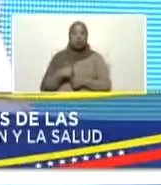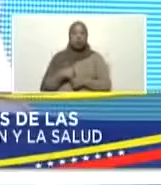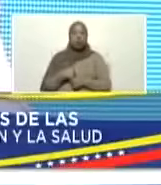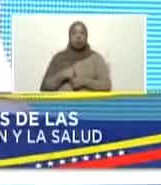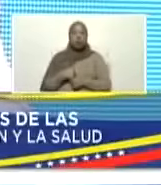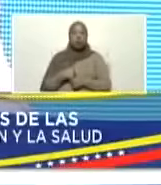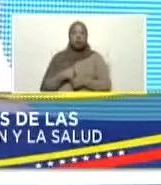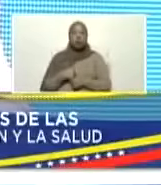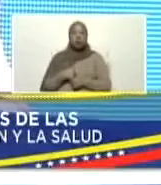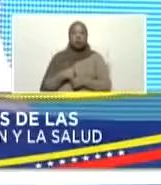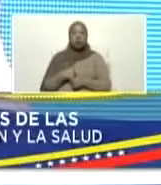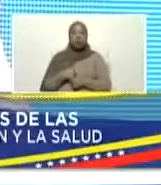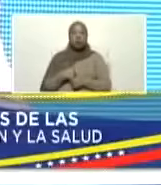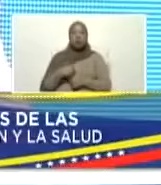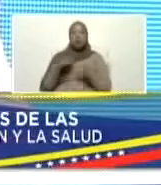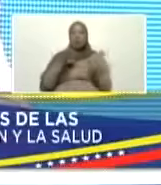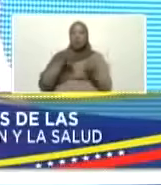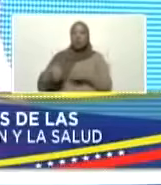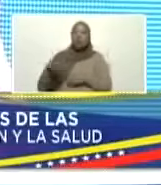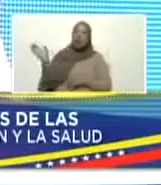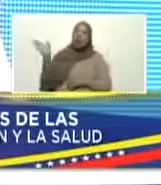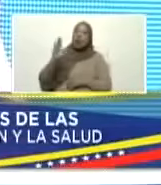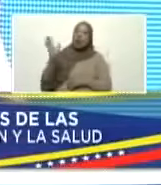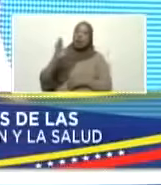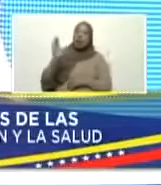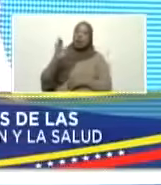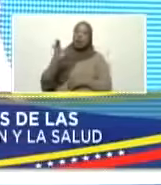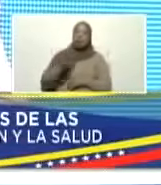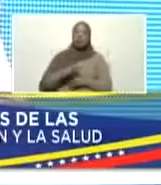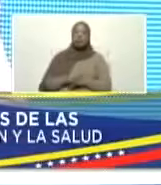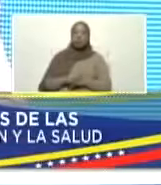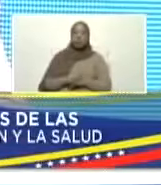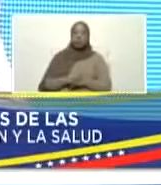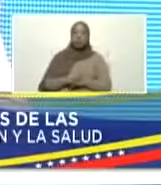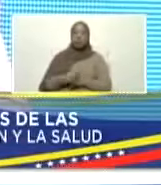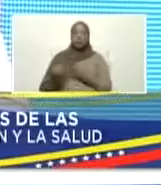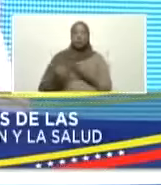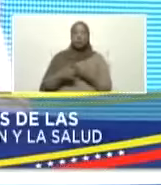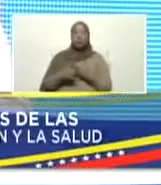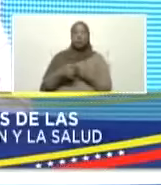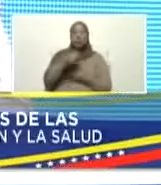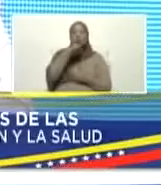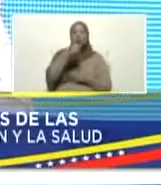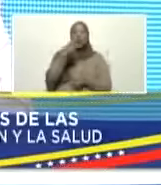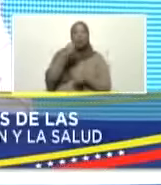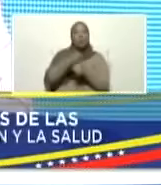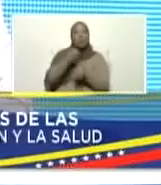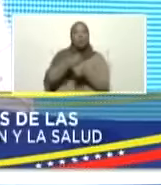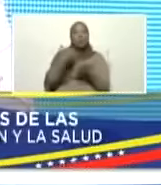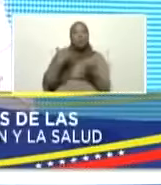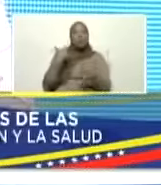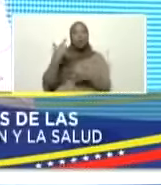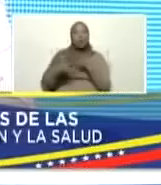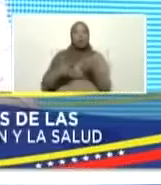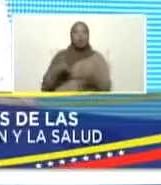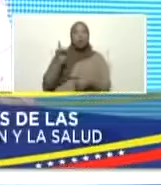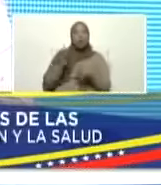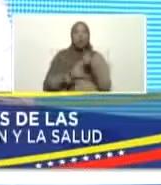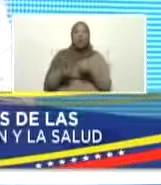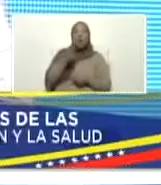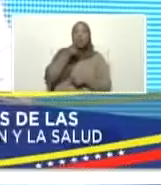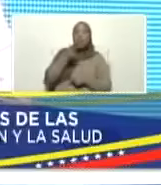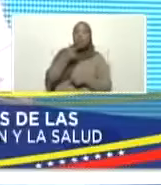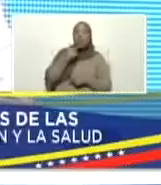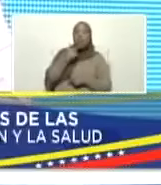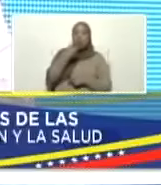Bueno, desde Tucupita nos vamos a Caracas. Pegamos un brinquito a Caracas. Allá tenemos algo bonito, porque yo